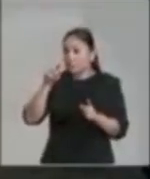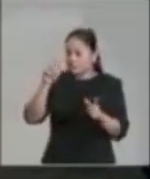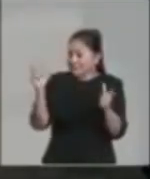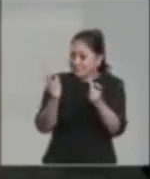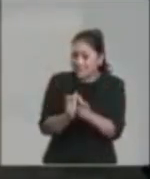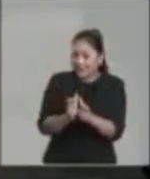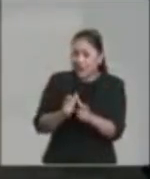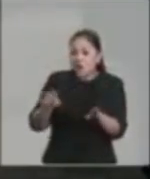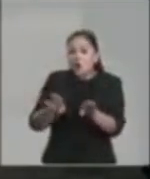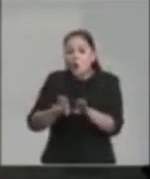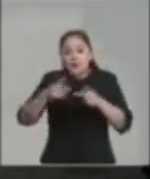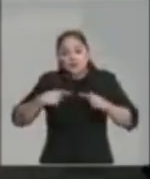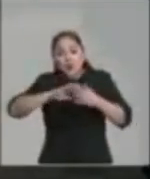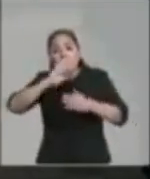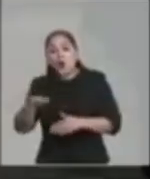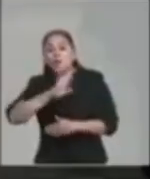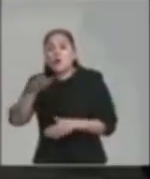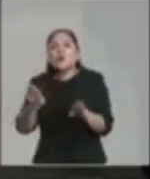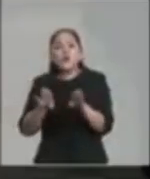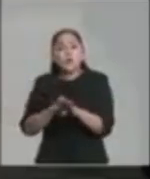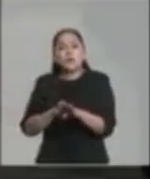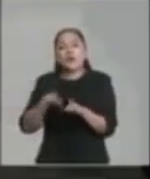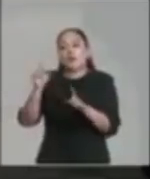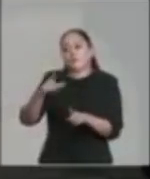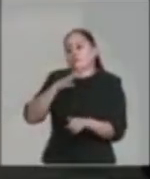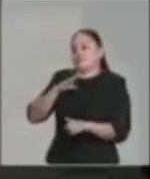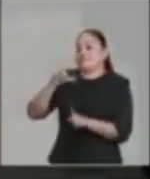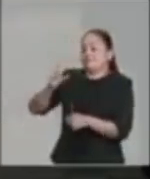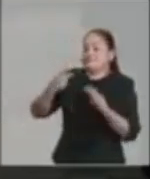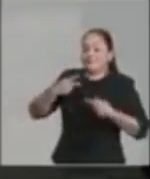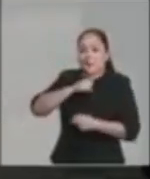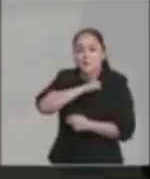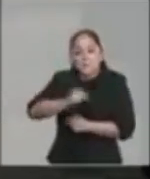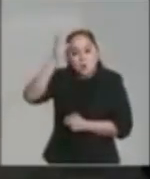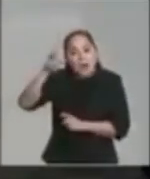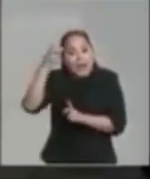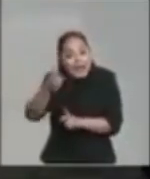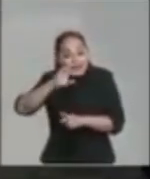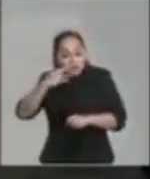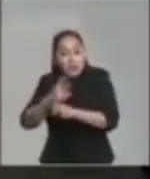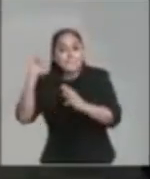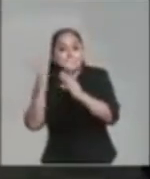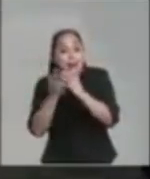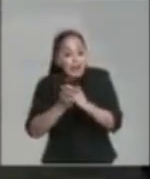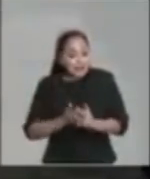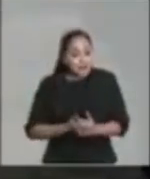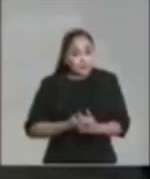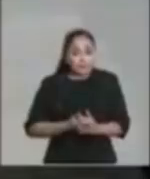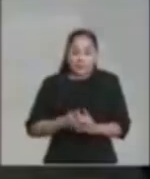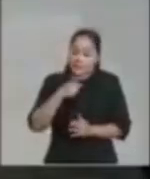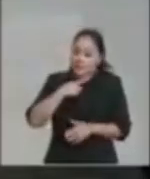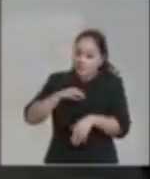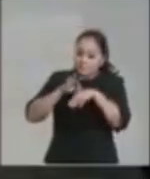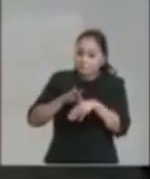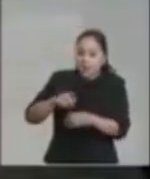el Estado y su presencia, sino la retirada del Estado, y son los criminales los que matan. Por eso, con presencia valiente